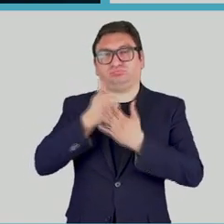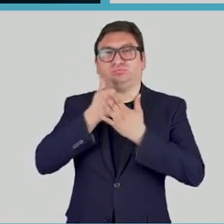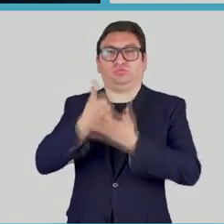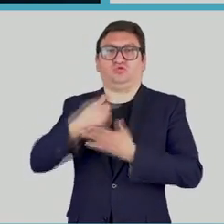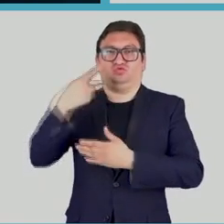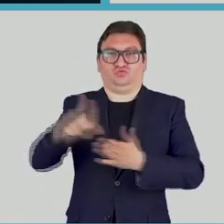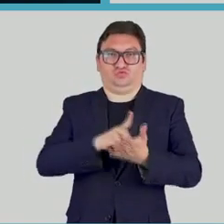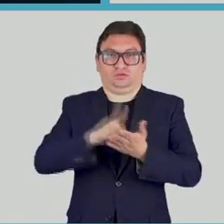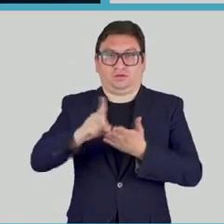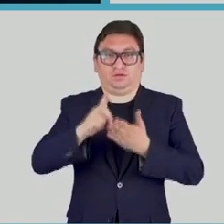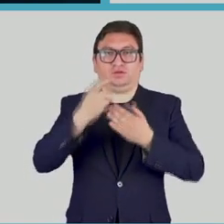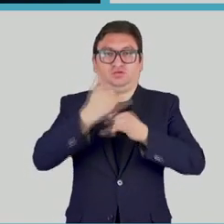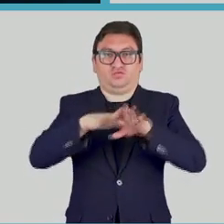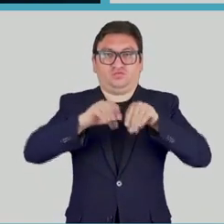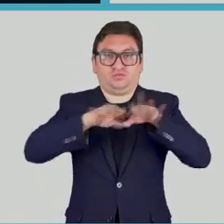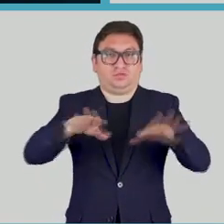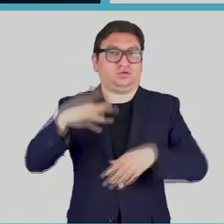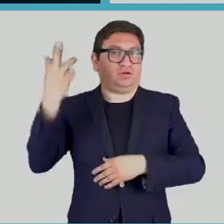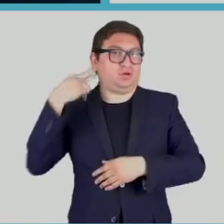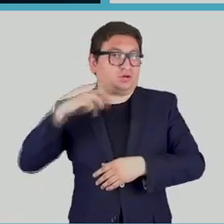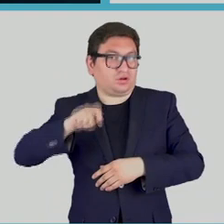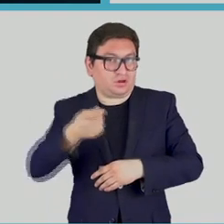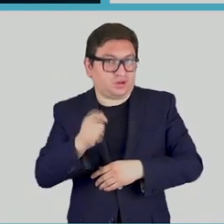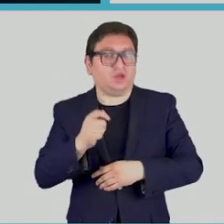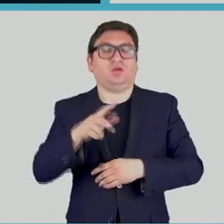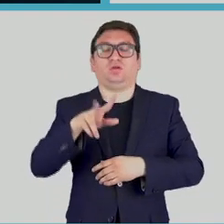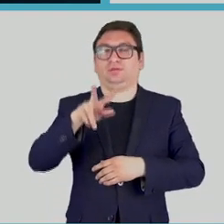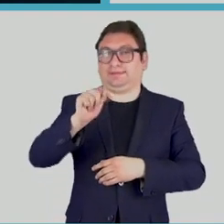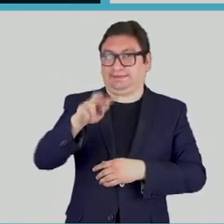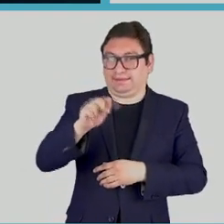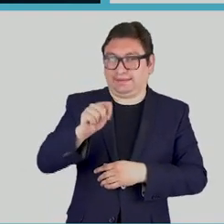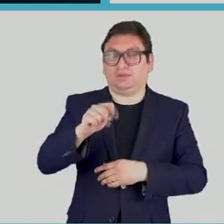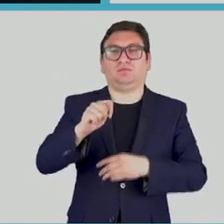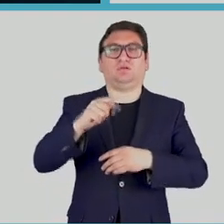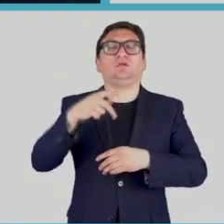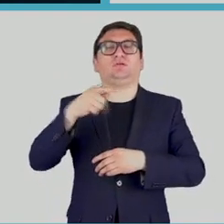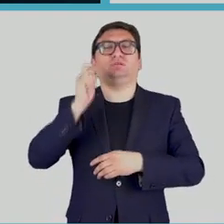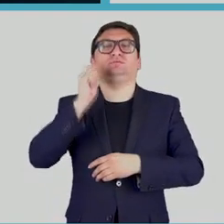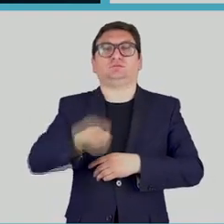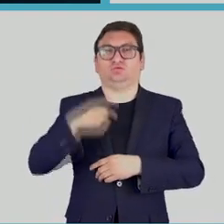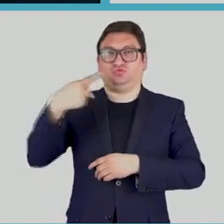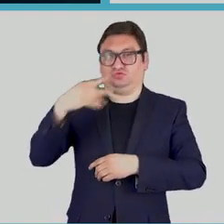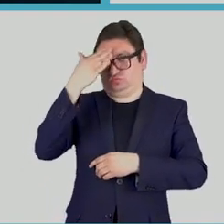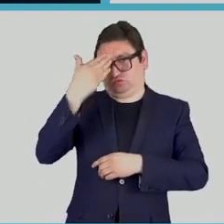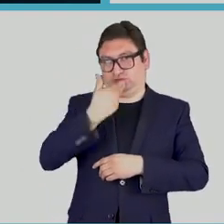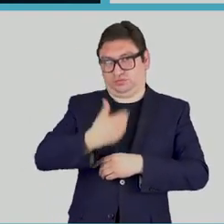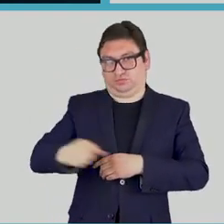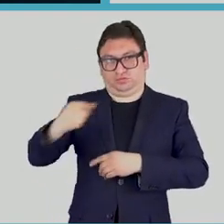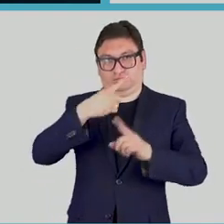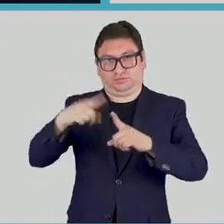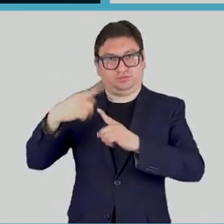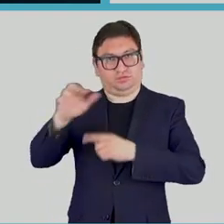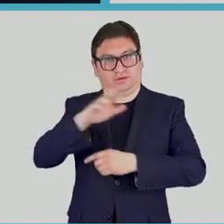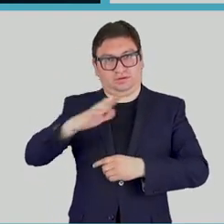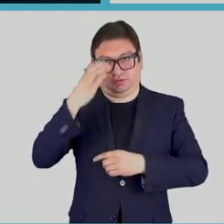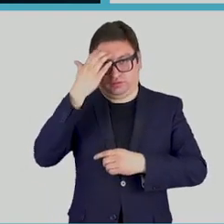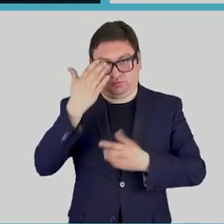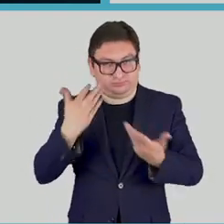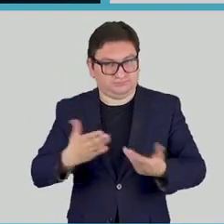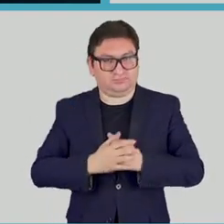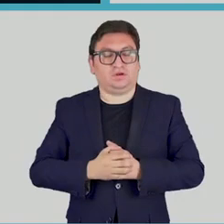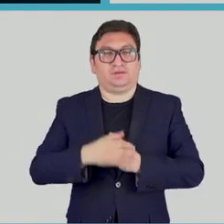entre otros del derecho a que se promueva en la radio y la televisión el reconocimiento de sus capacidades y méritos